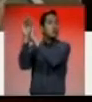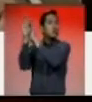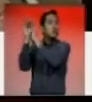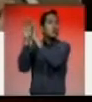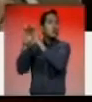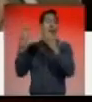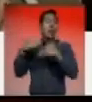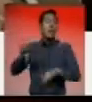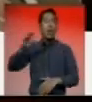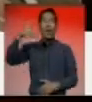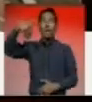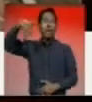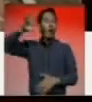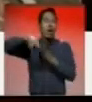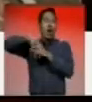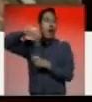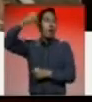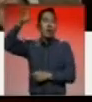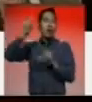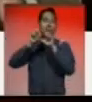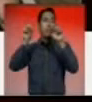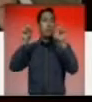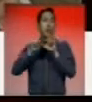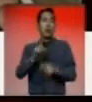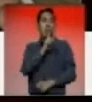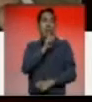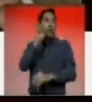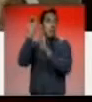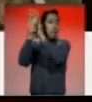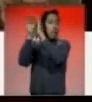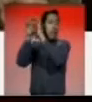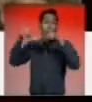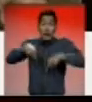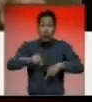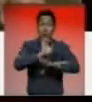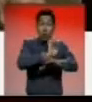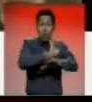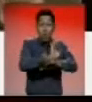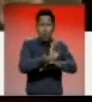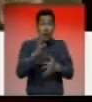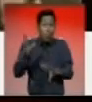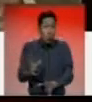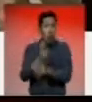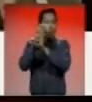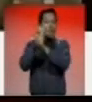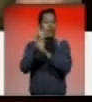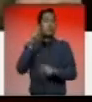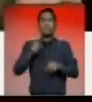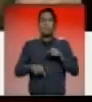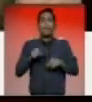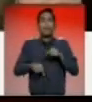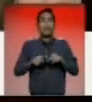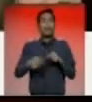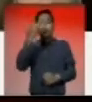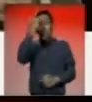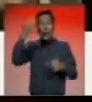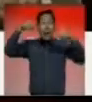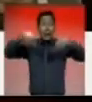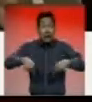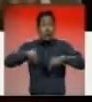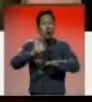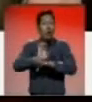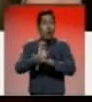créditos vinculados o a través de las compañías fantasmas proyectos que el estado nunca pudo recuperar porque la cartera vencida equivalía